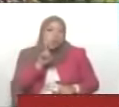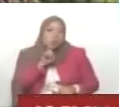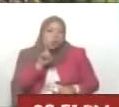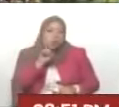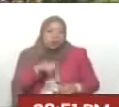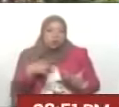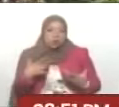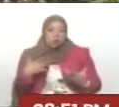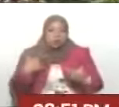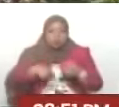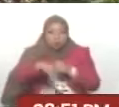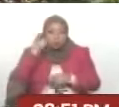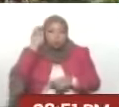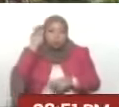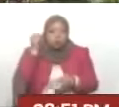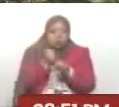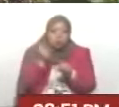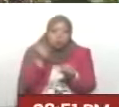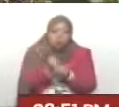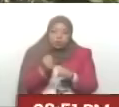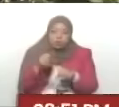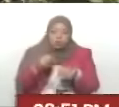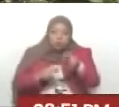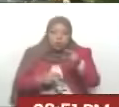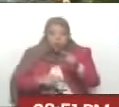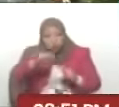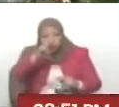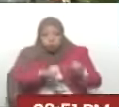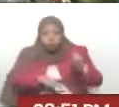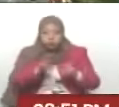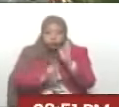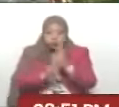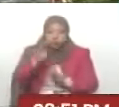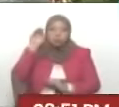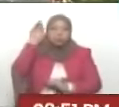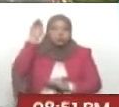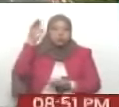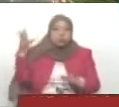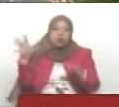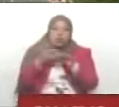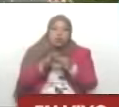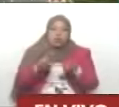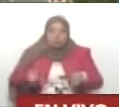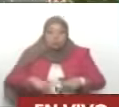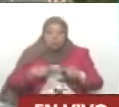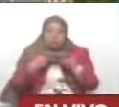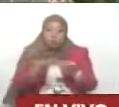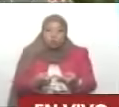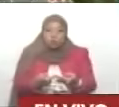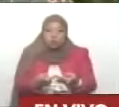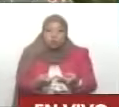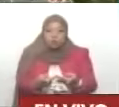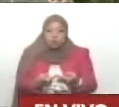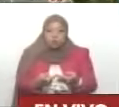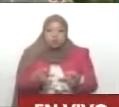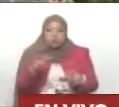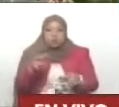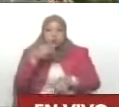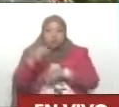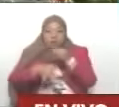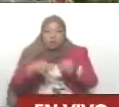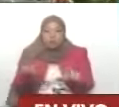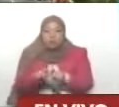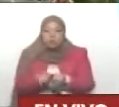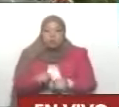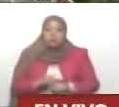chavismo lo que va es trabajando, construyendo, avanzando, uniendo voluntades, como tú me explicas ahí en Charallave. Sí,